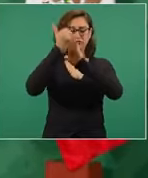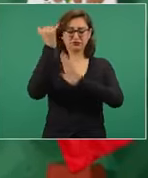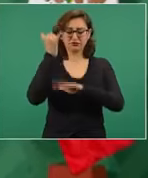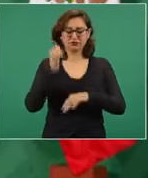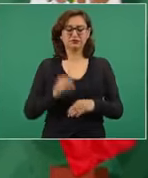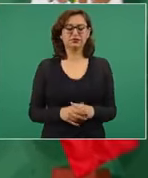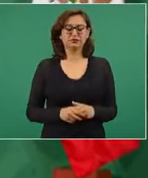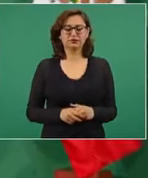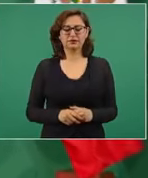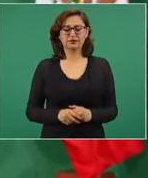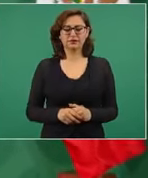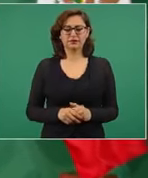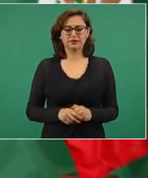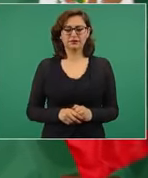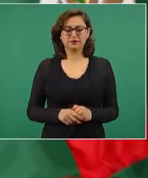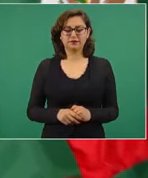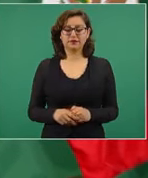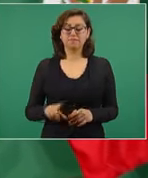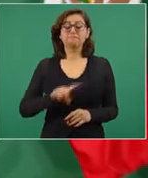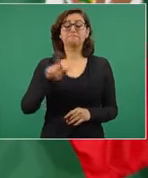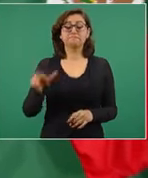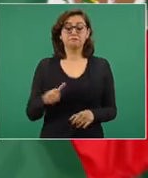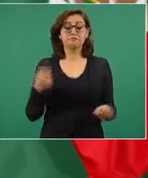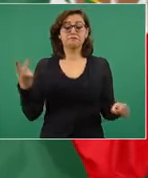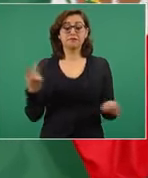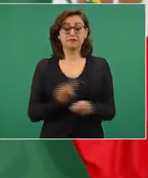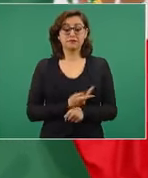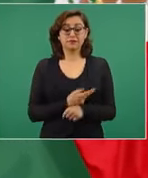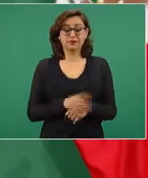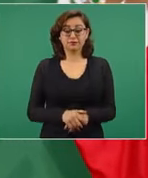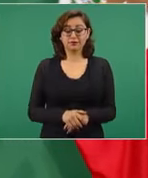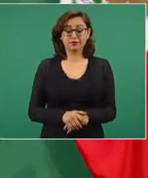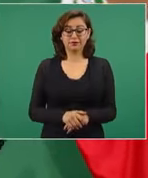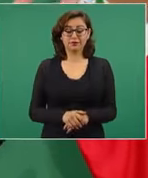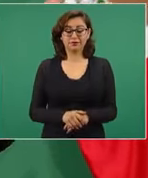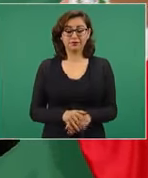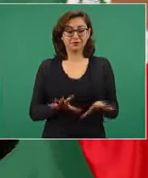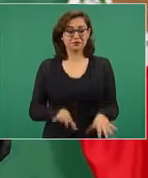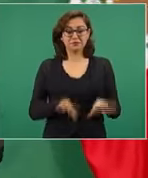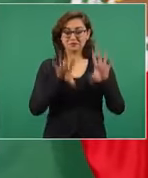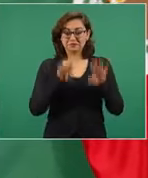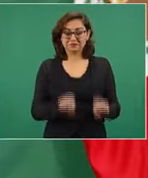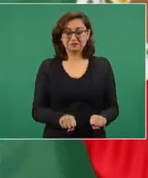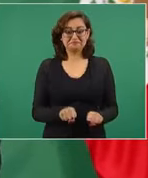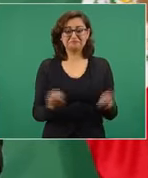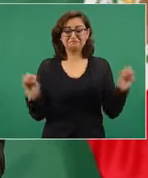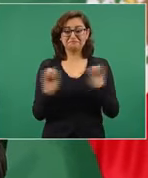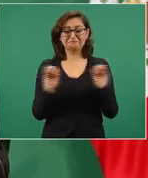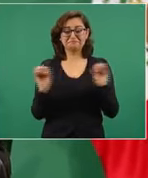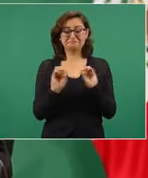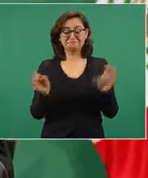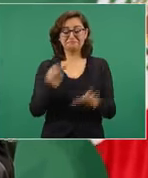aduanas, y nunca confiscaron armas.